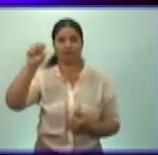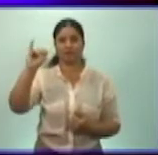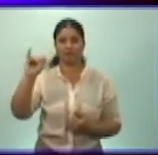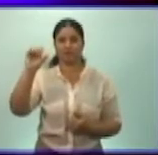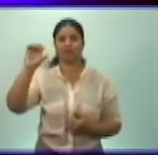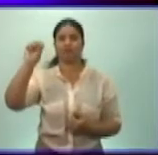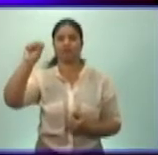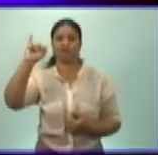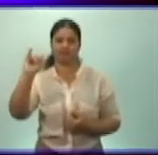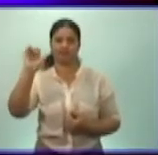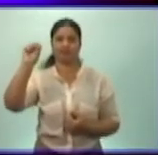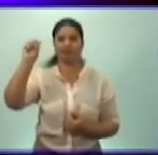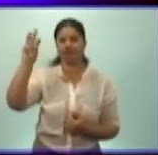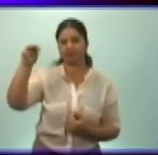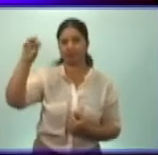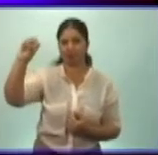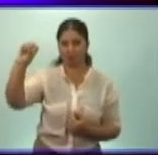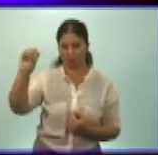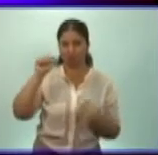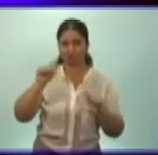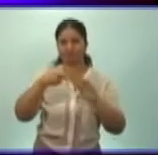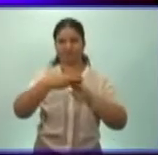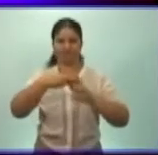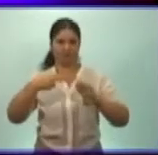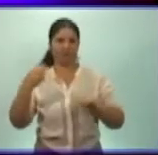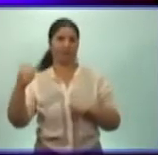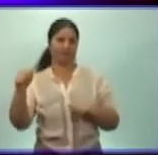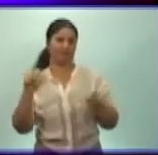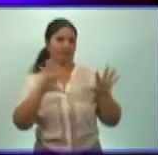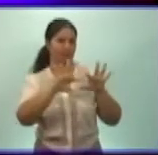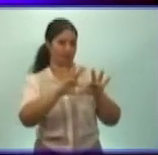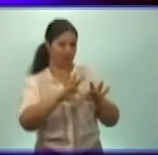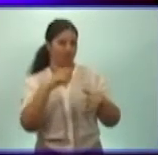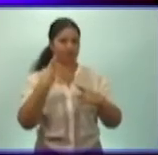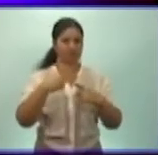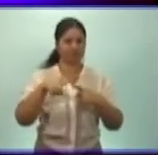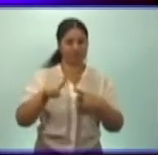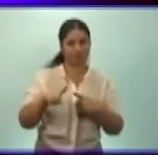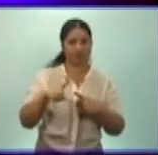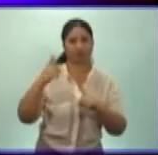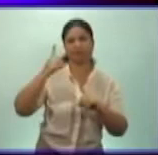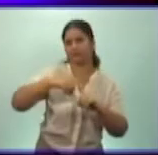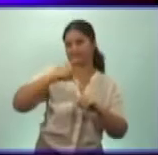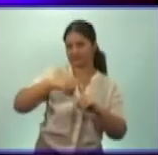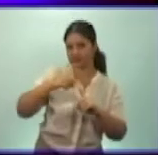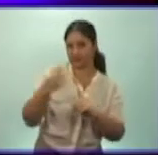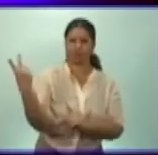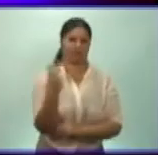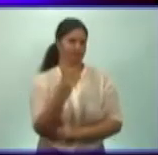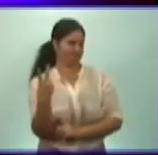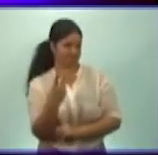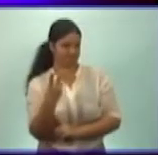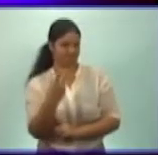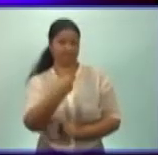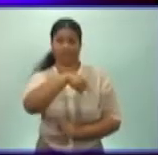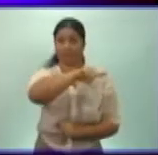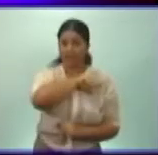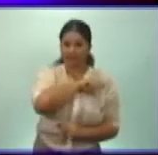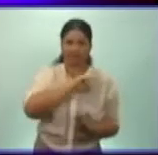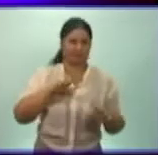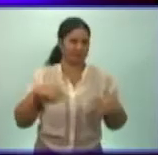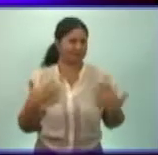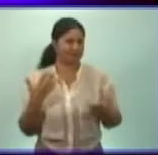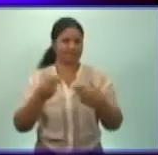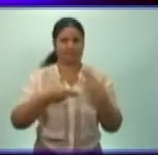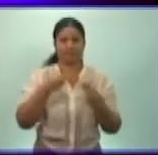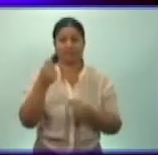en el décimo grado y el primer año de la enseñanza técnica y profesional. En clases anteriores culminamos el estudio del